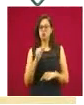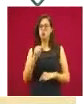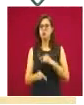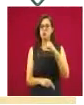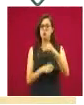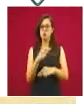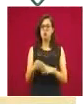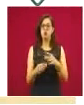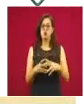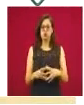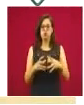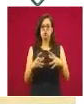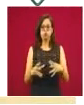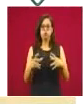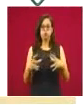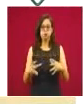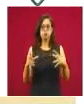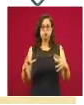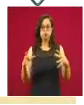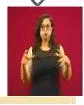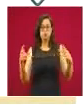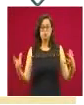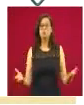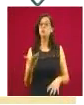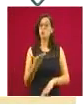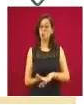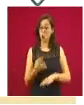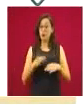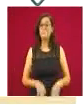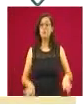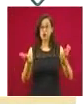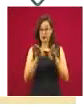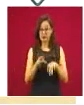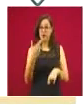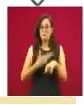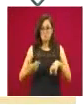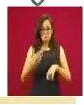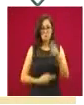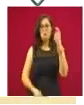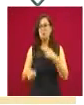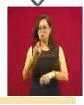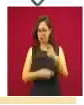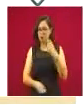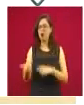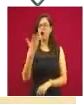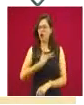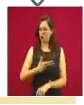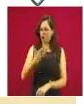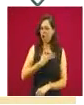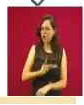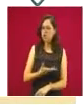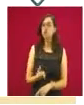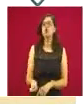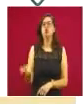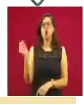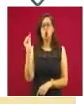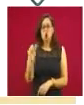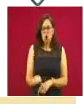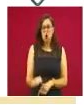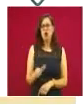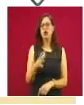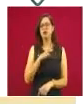incremento bastante importante en el trámite de los mismos. Encontramos que el día de hoy tenemos